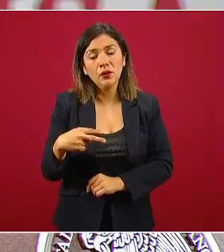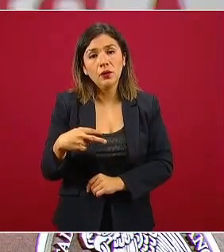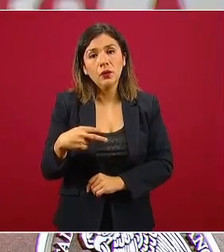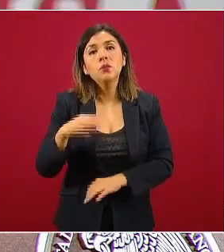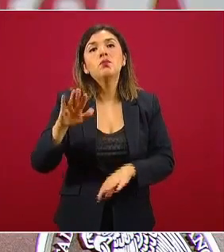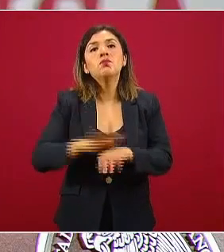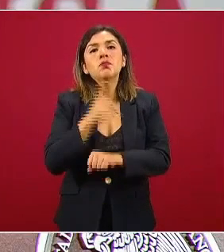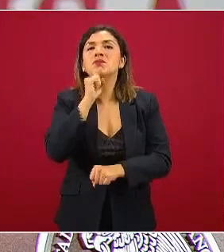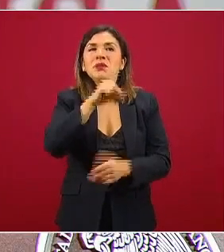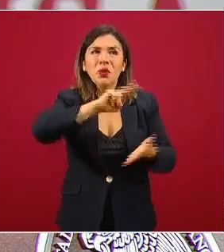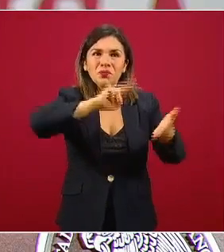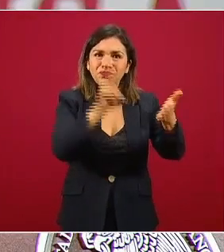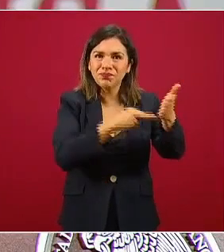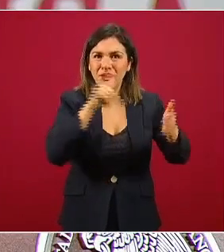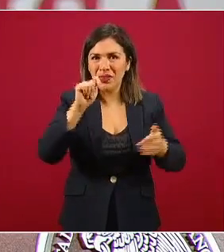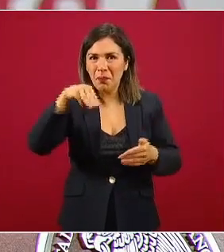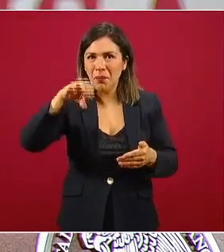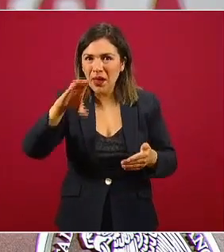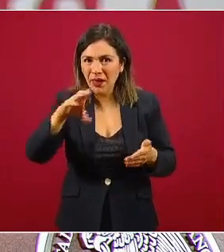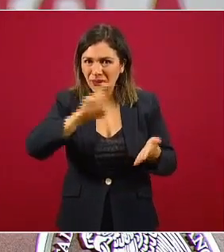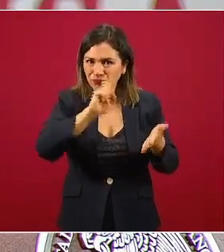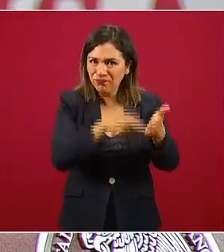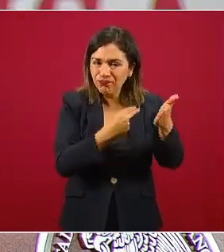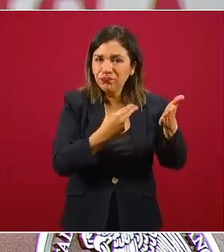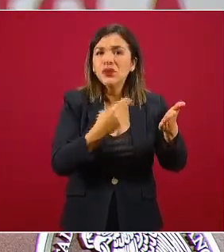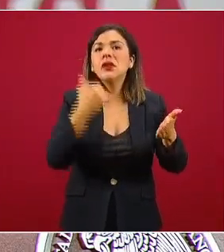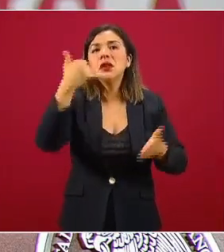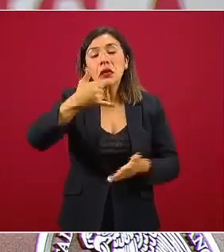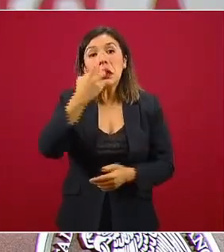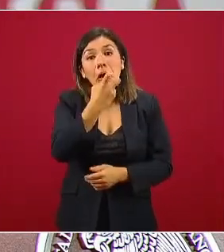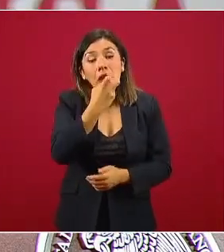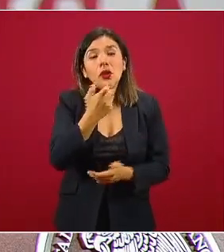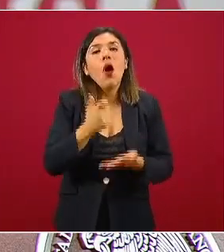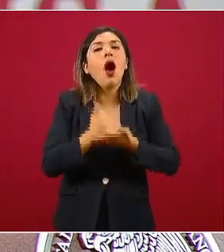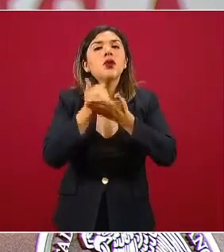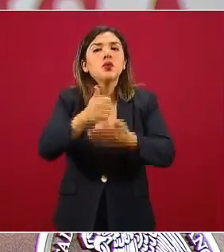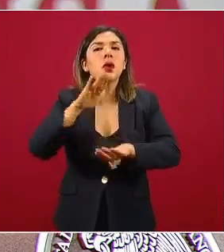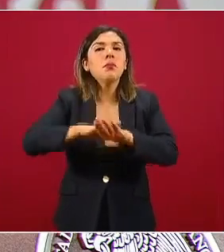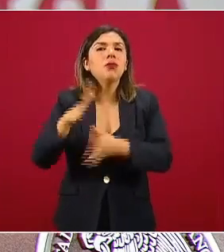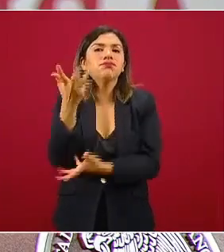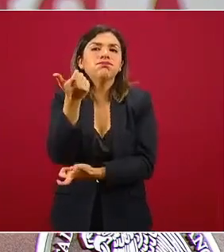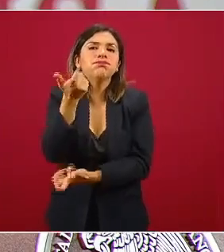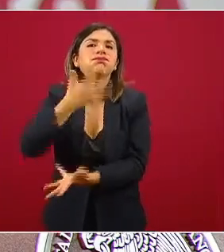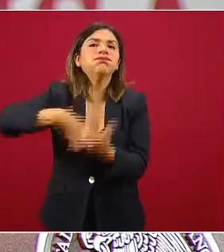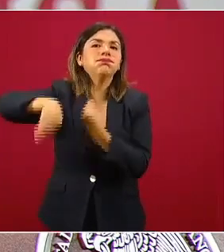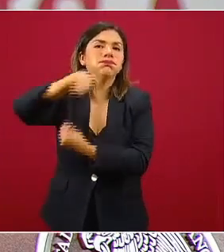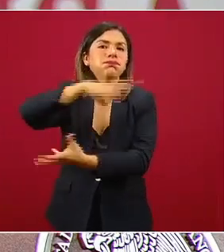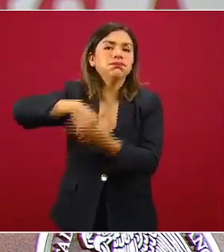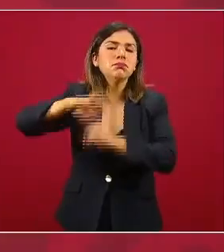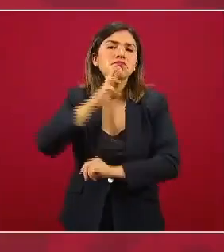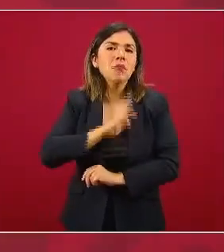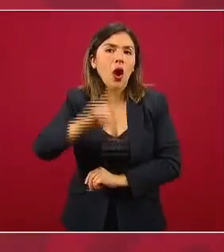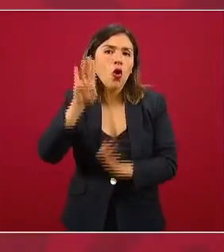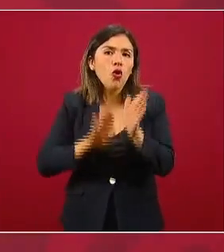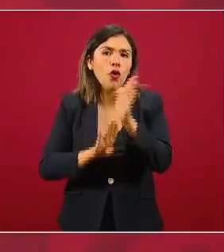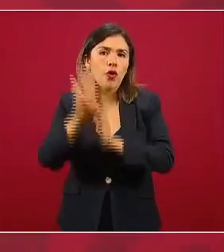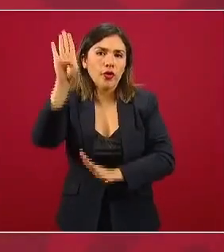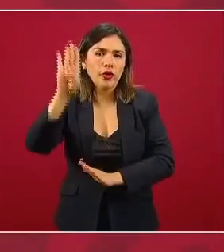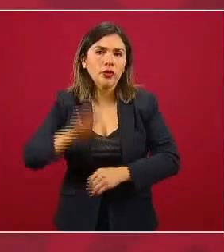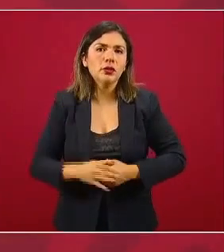por el tratado, y todo esto nos va a ayudar a reactivar la economía.